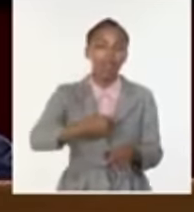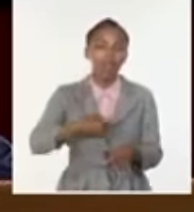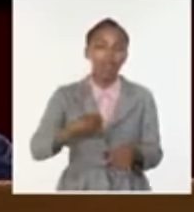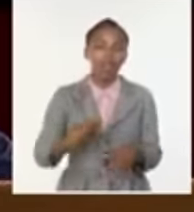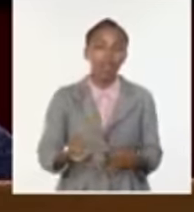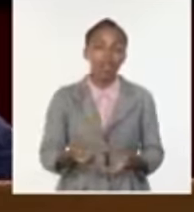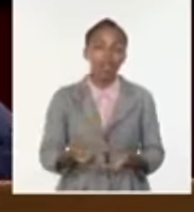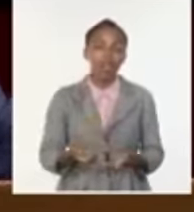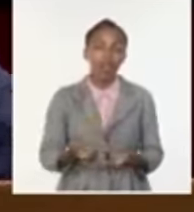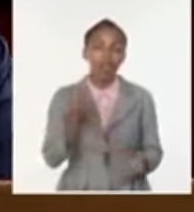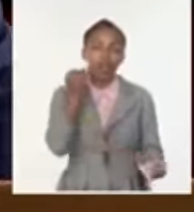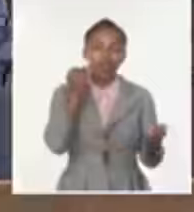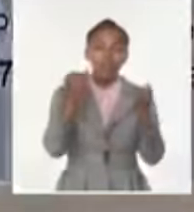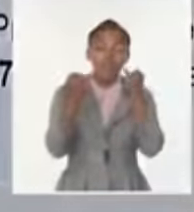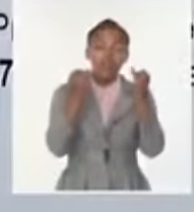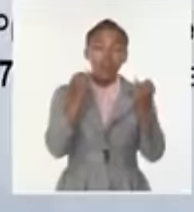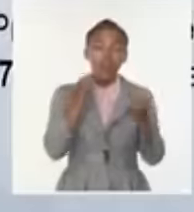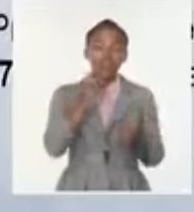se han identificado